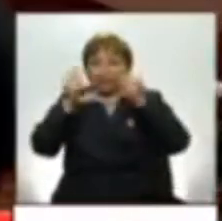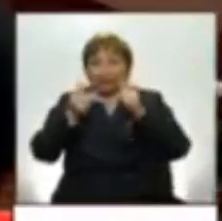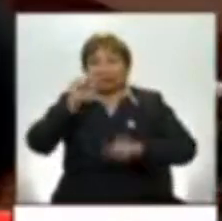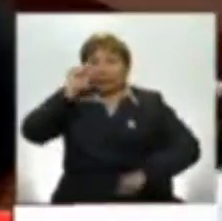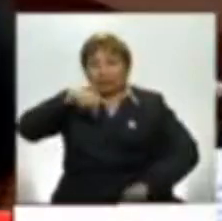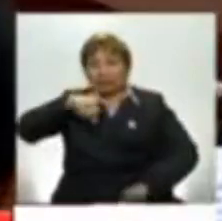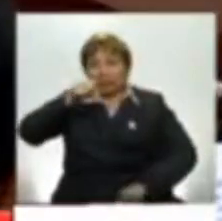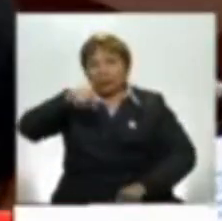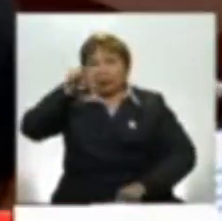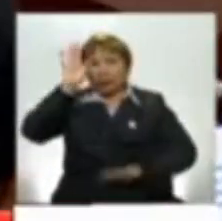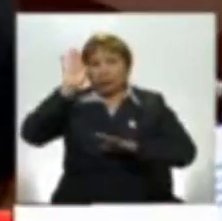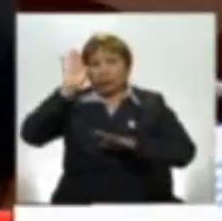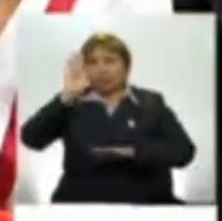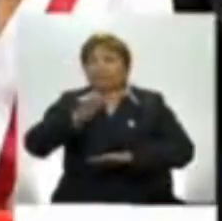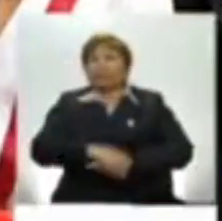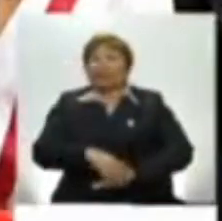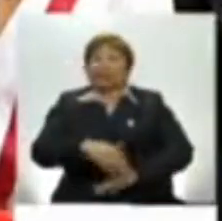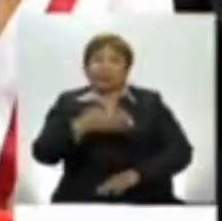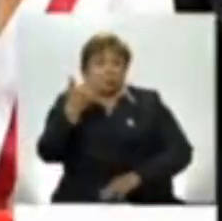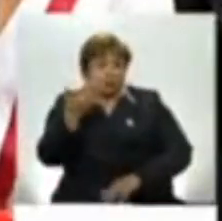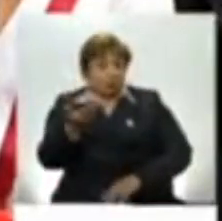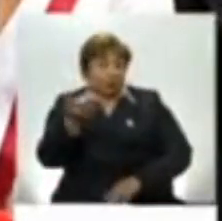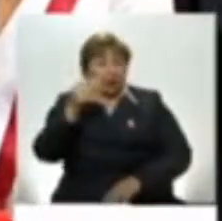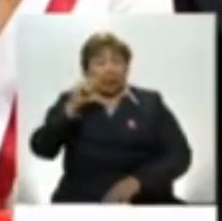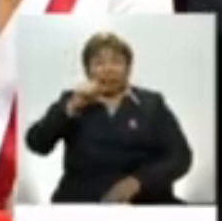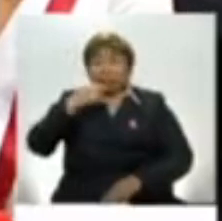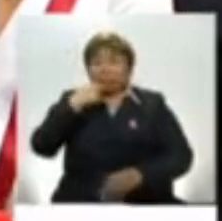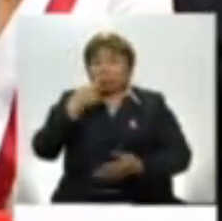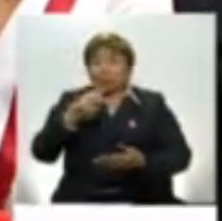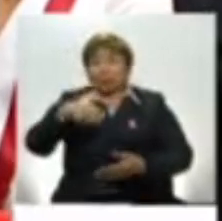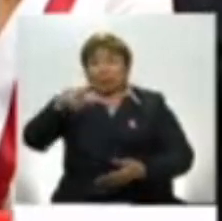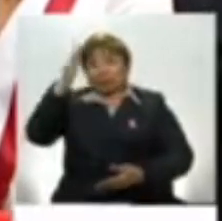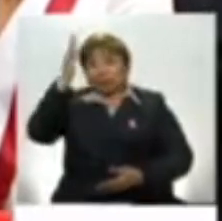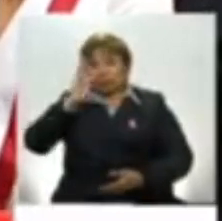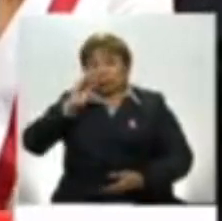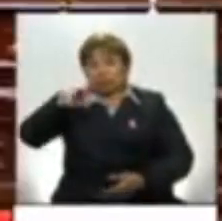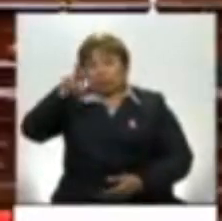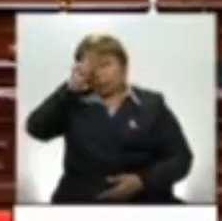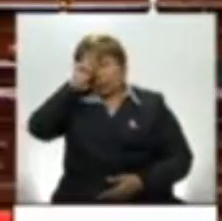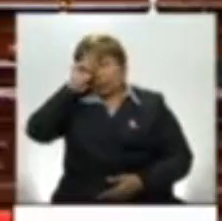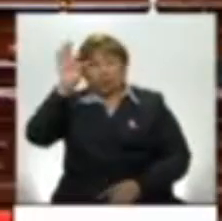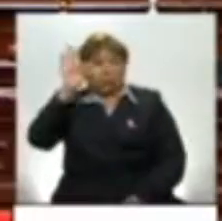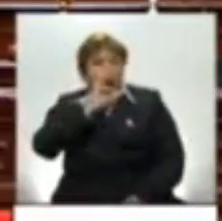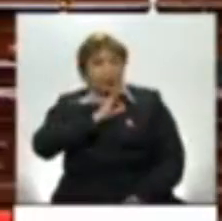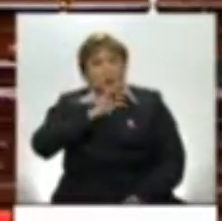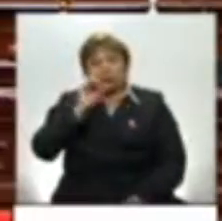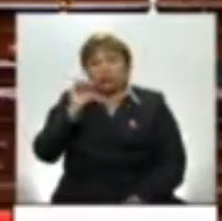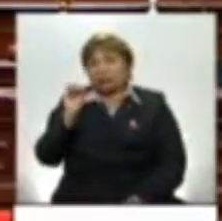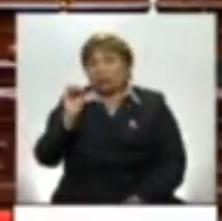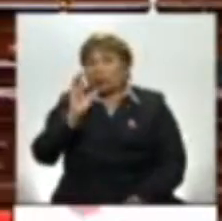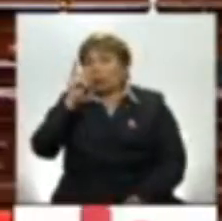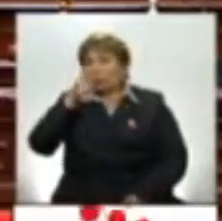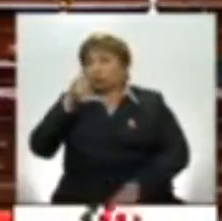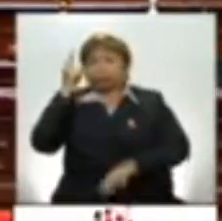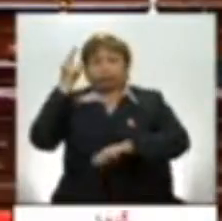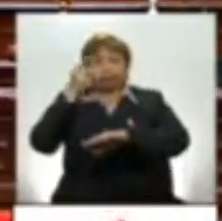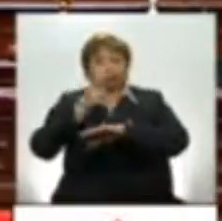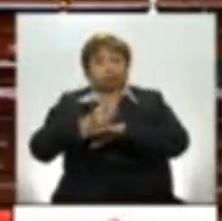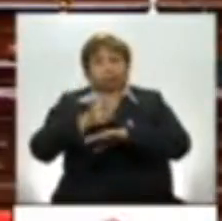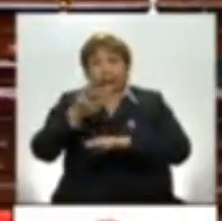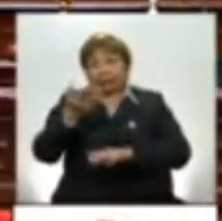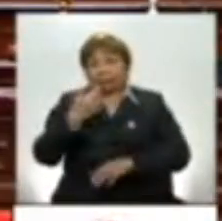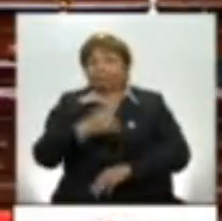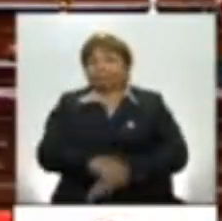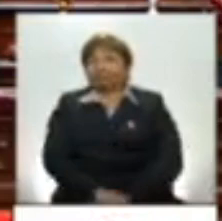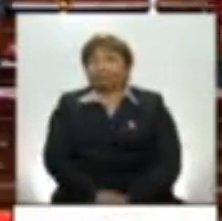juro. Si así lo hace, que Dios y la patria lo premien, sino que él y la nación se lo